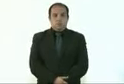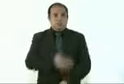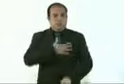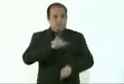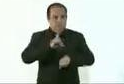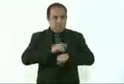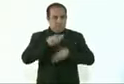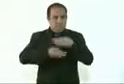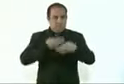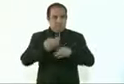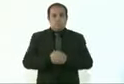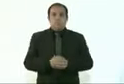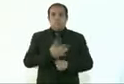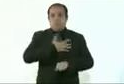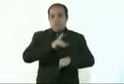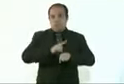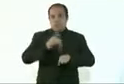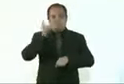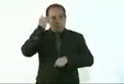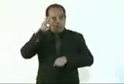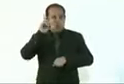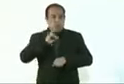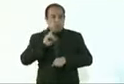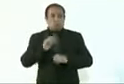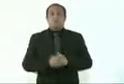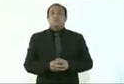Buenos días a todos, buenos días, doctora.